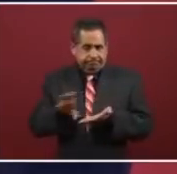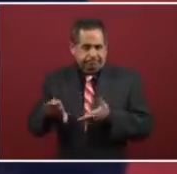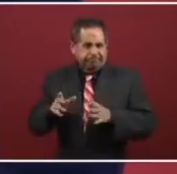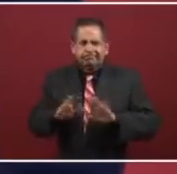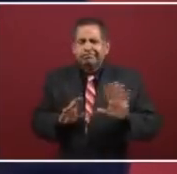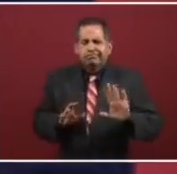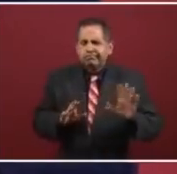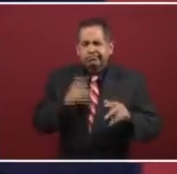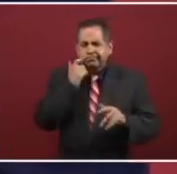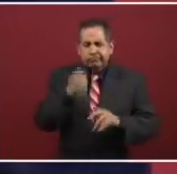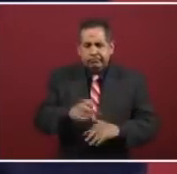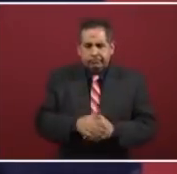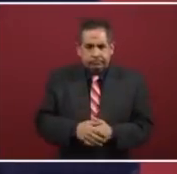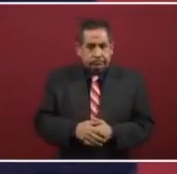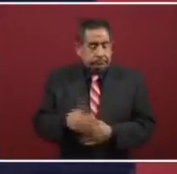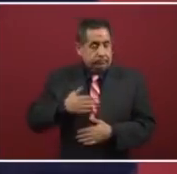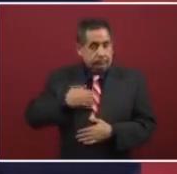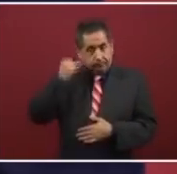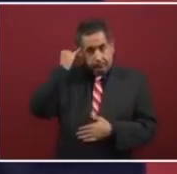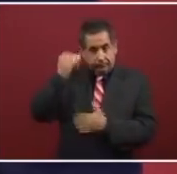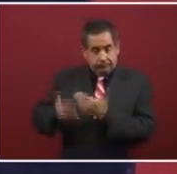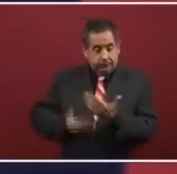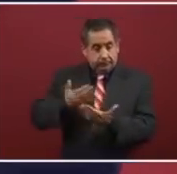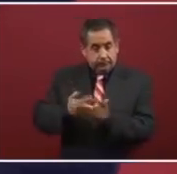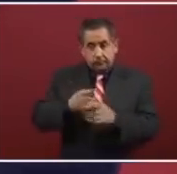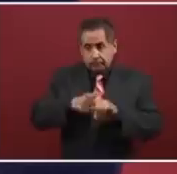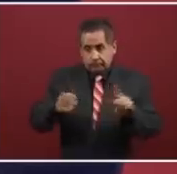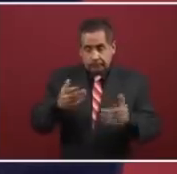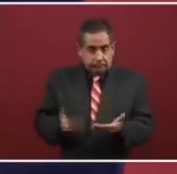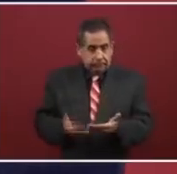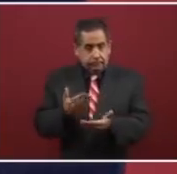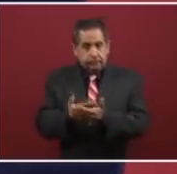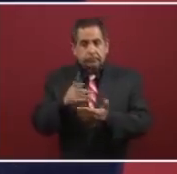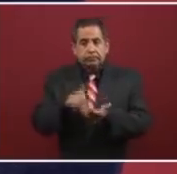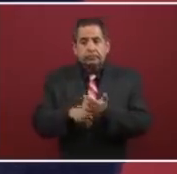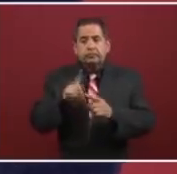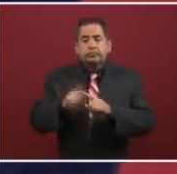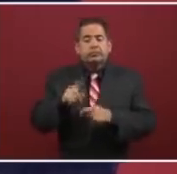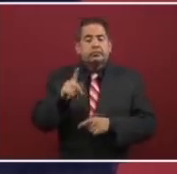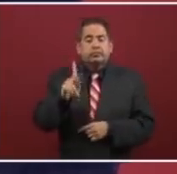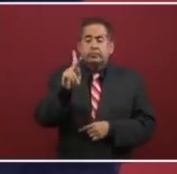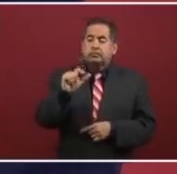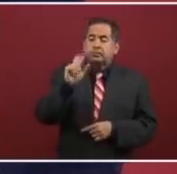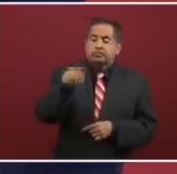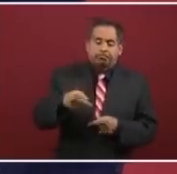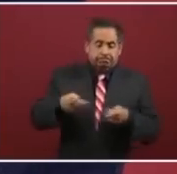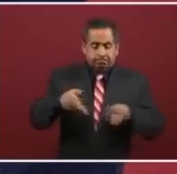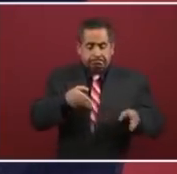La propuesta que estamos haciendo es la del Plan de Desarrollo